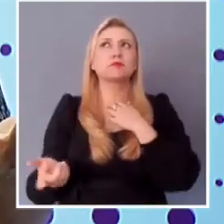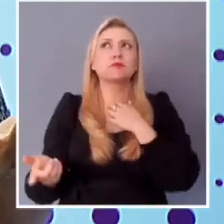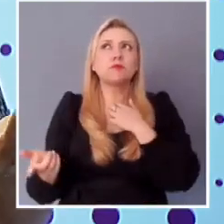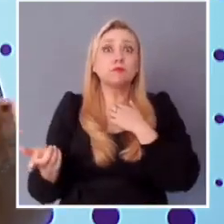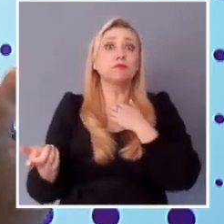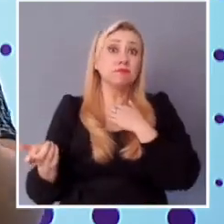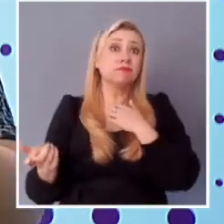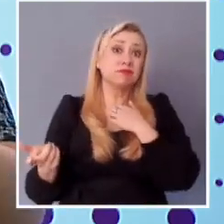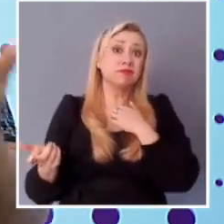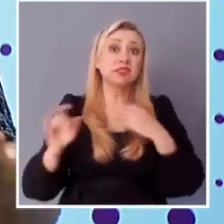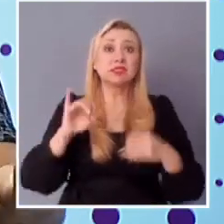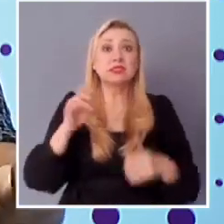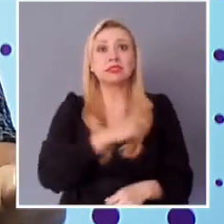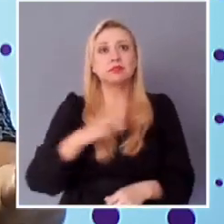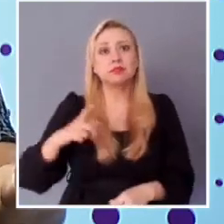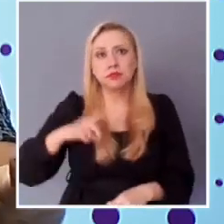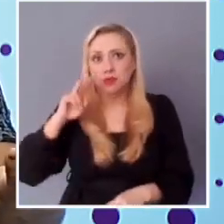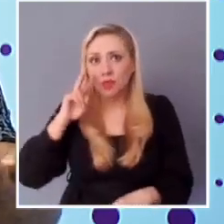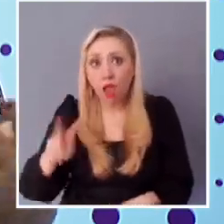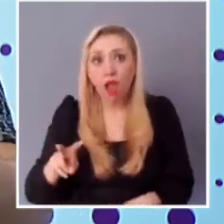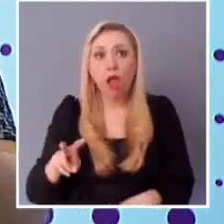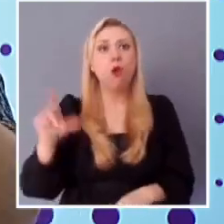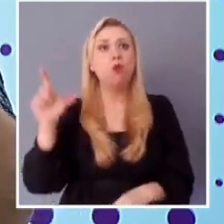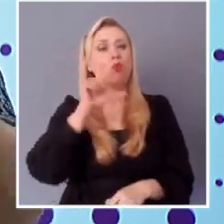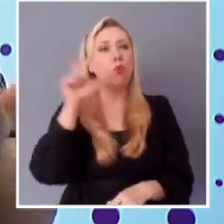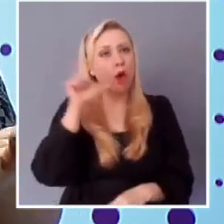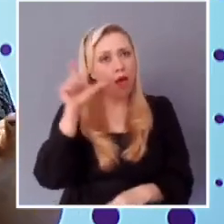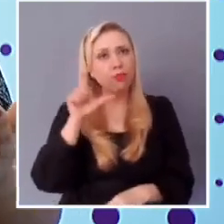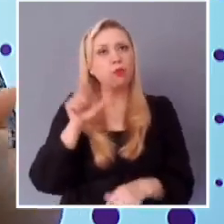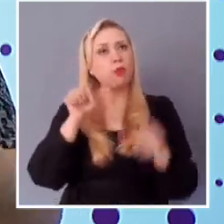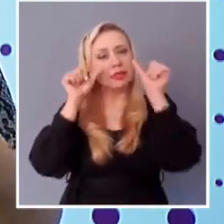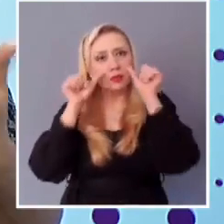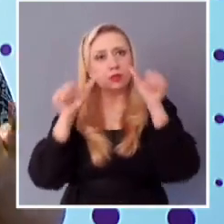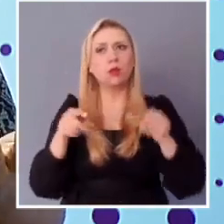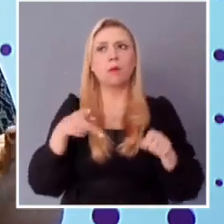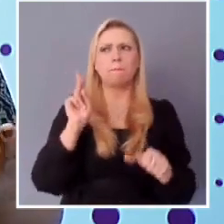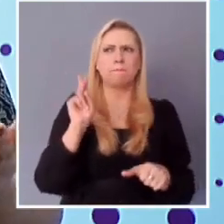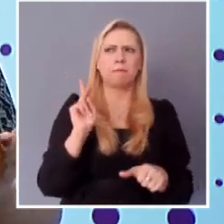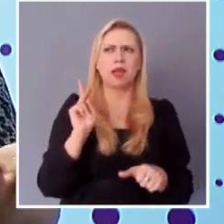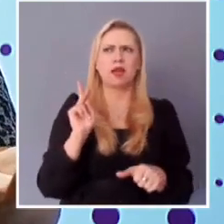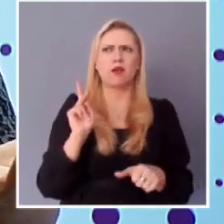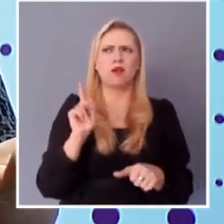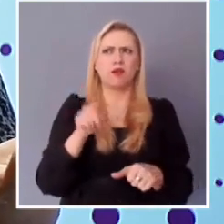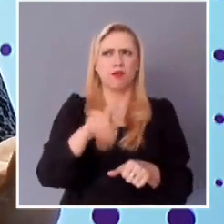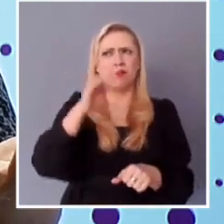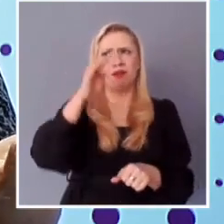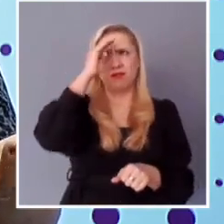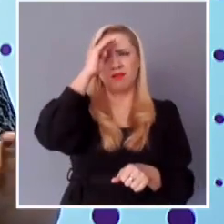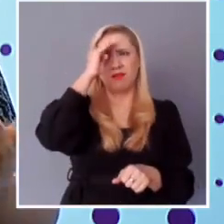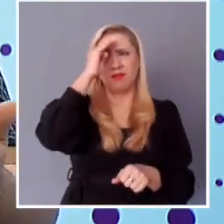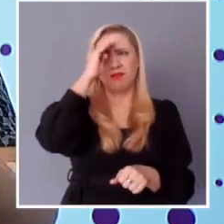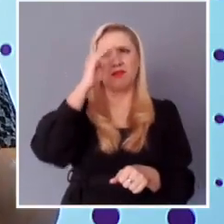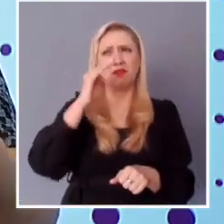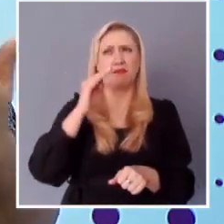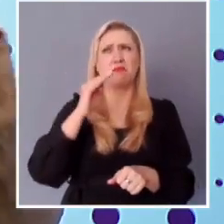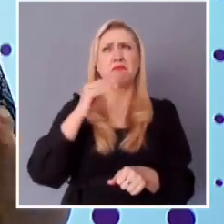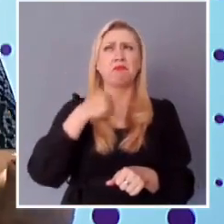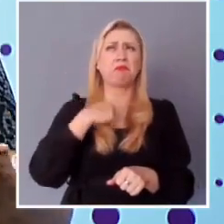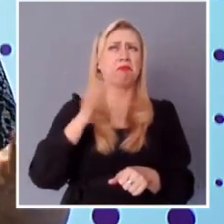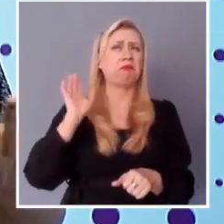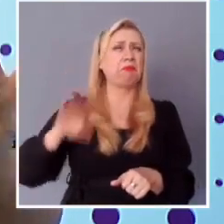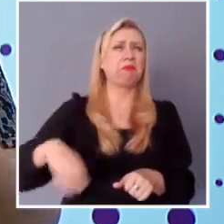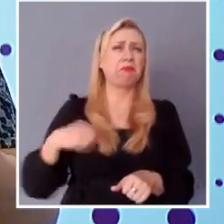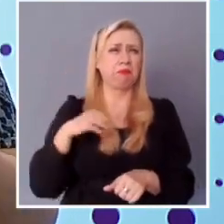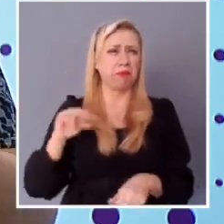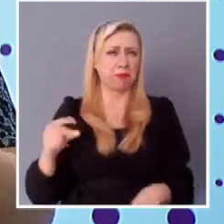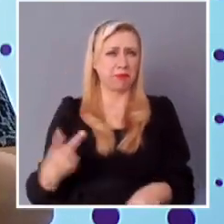podemos atendernos en cuando lo necesitemos, ¿no? Pero más que atendernos, pues siempre estar conscientes de que es parte de nosotros. Claro. Y así como